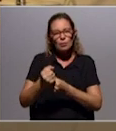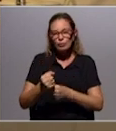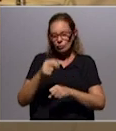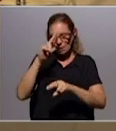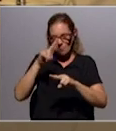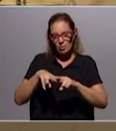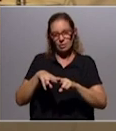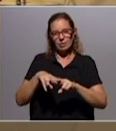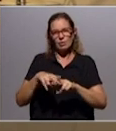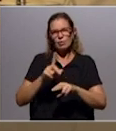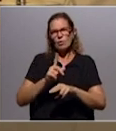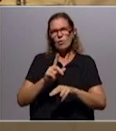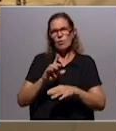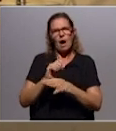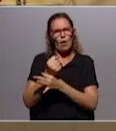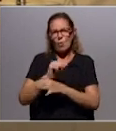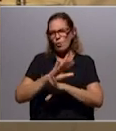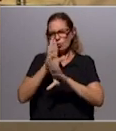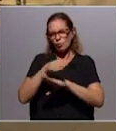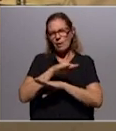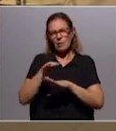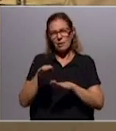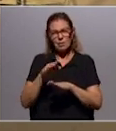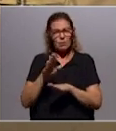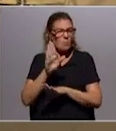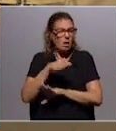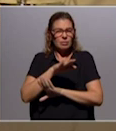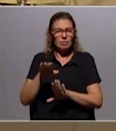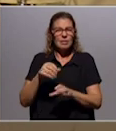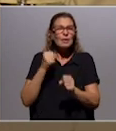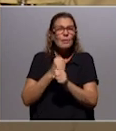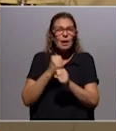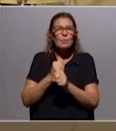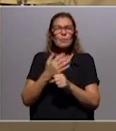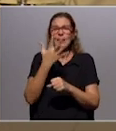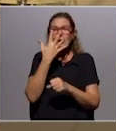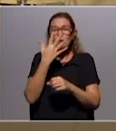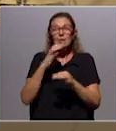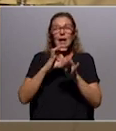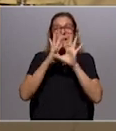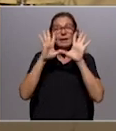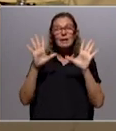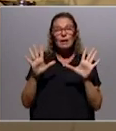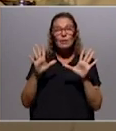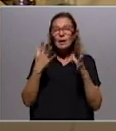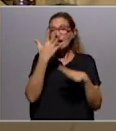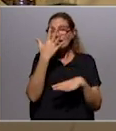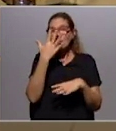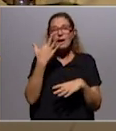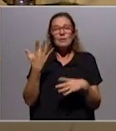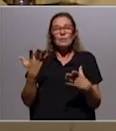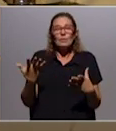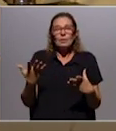porque no permito más que las cosas sean así y no pueden pasar más trabajamos para que el canal sea transparente el carnaval es una